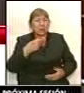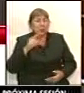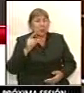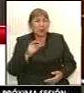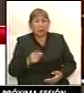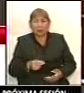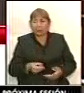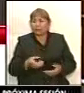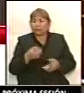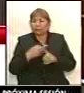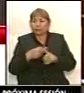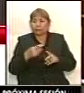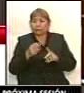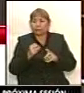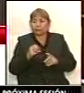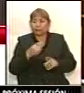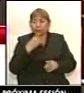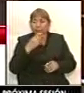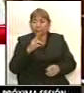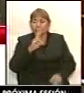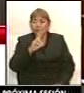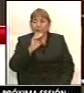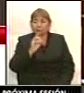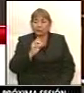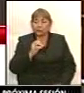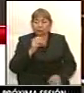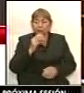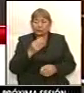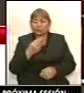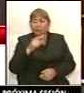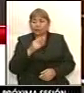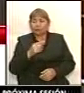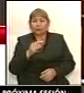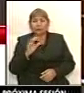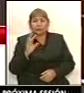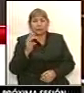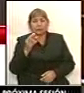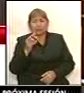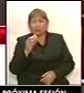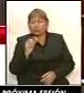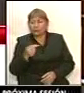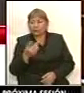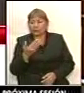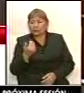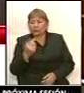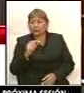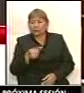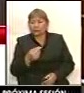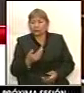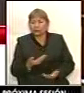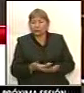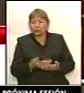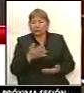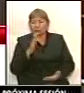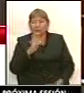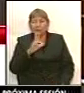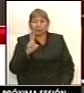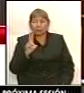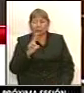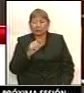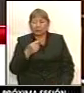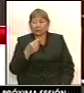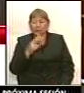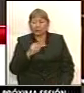Esfiel Toll International Business, 20 millones. 16 millones, 15 millones, 52 millones,